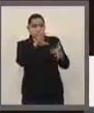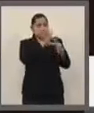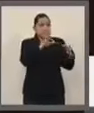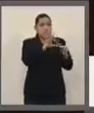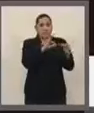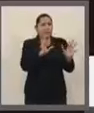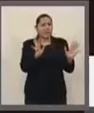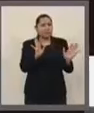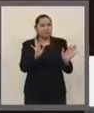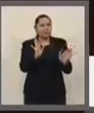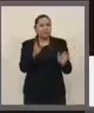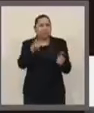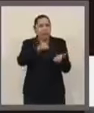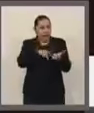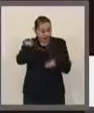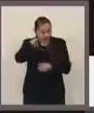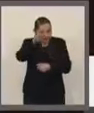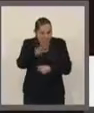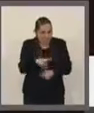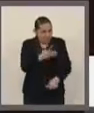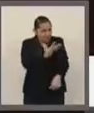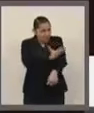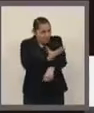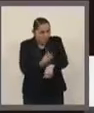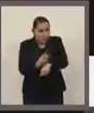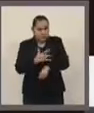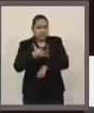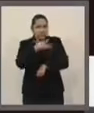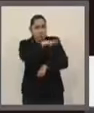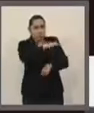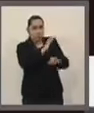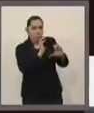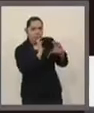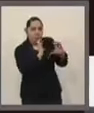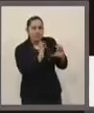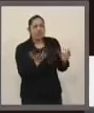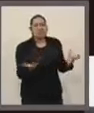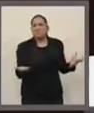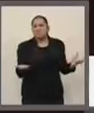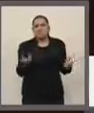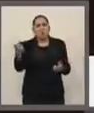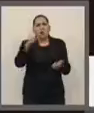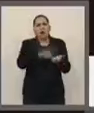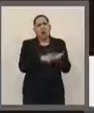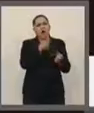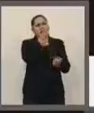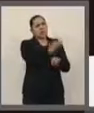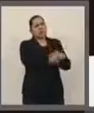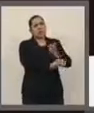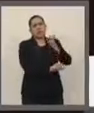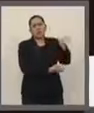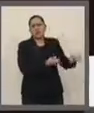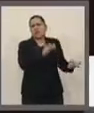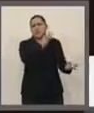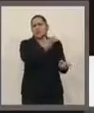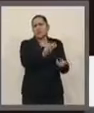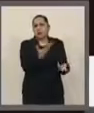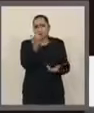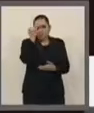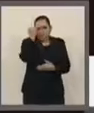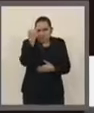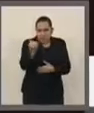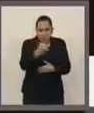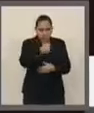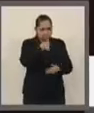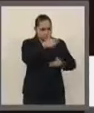al despeñadero. Pero nos hacen críticas aquí que no se sostiene ni